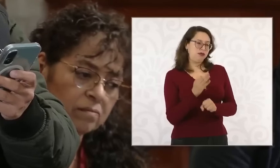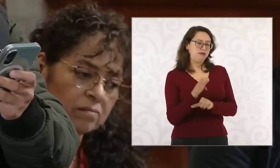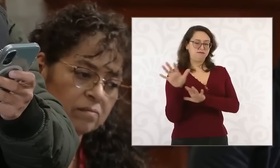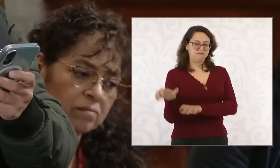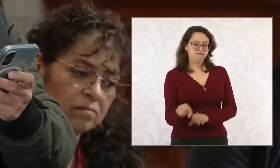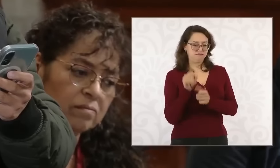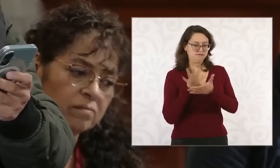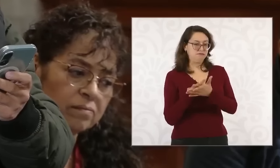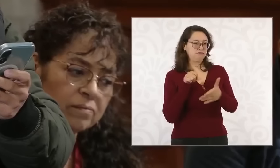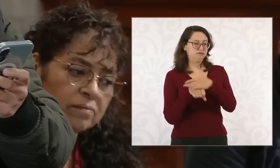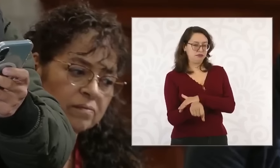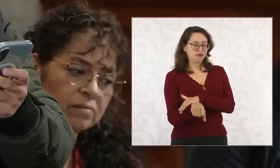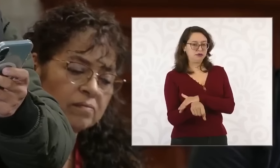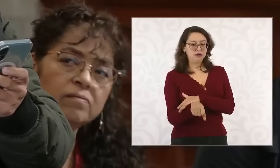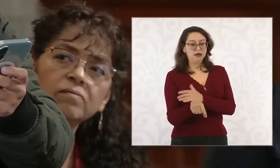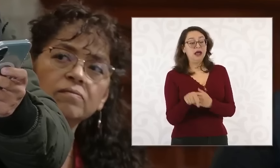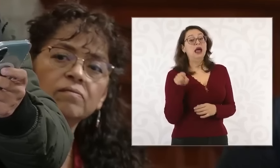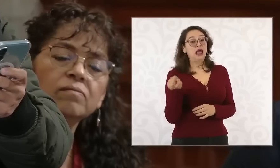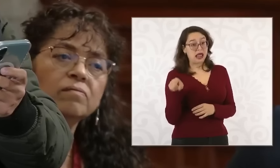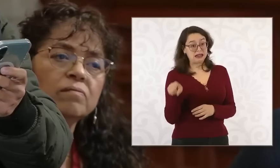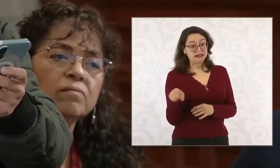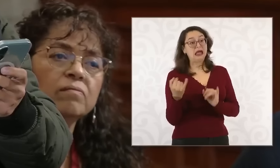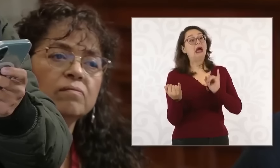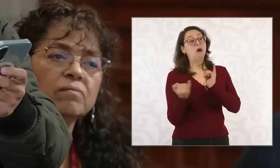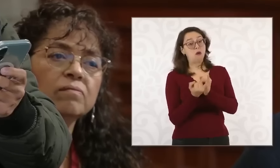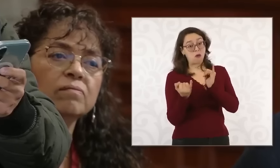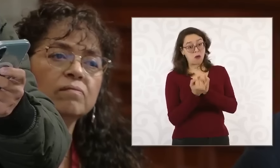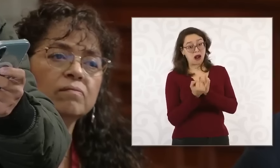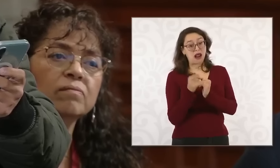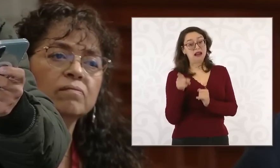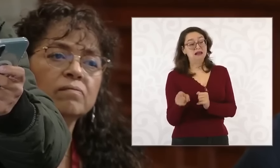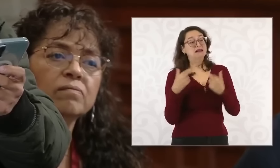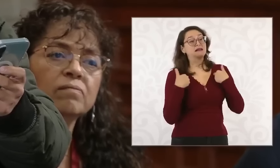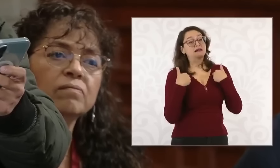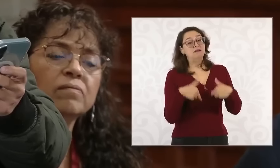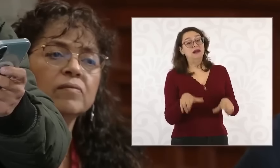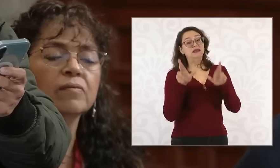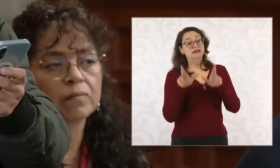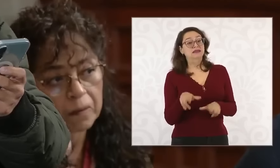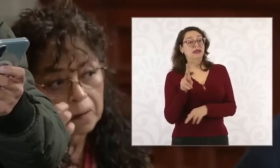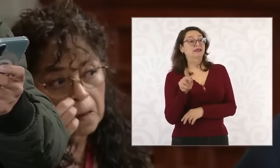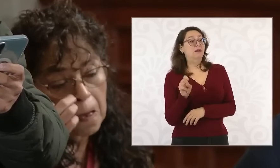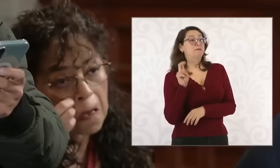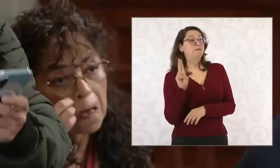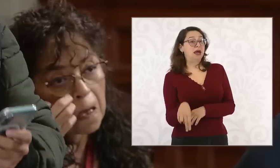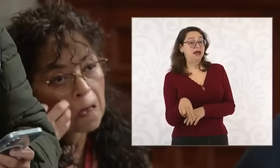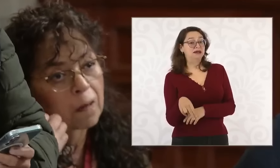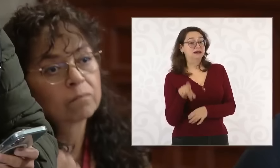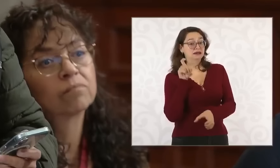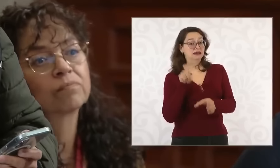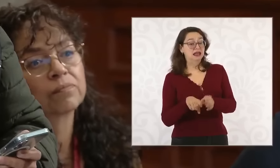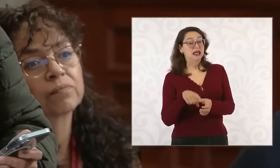esta generación de violencia, pues también fue identificado como delegado regional del Consejo Nacional del PAN en la